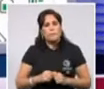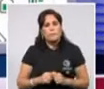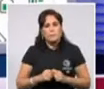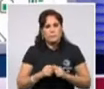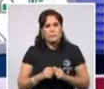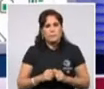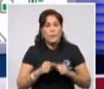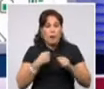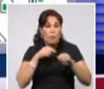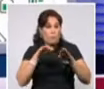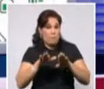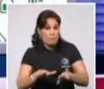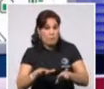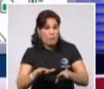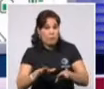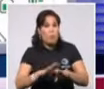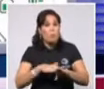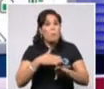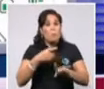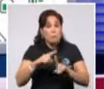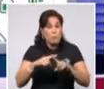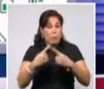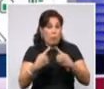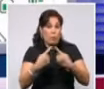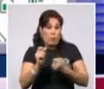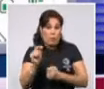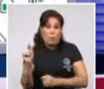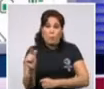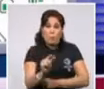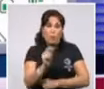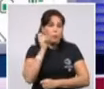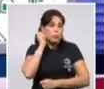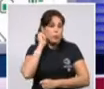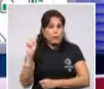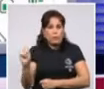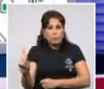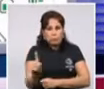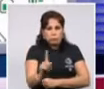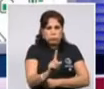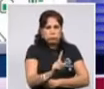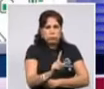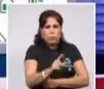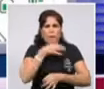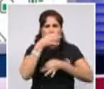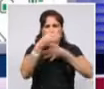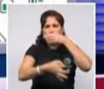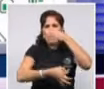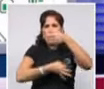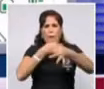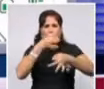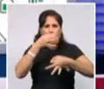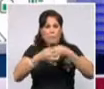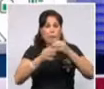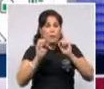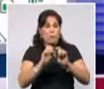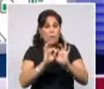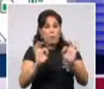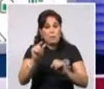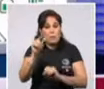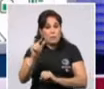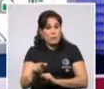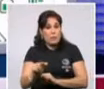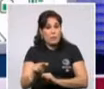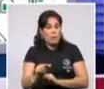Vamos a hacer un alto porque en instantes estaré conversando con la doctora Claudia Insuacollejo, quien es especialista en primer